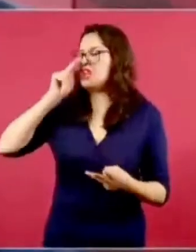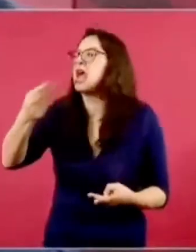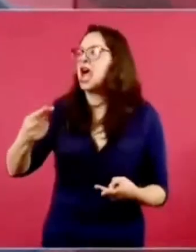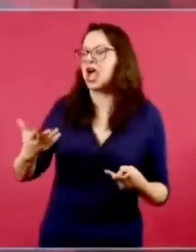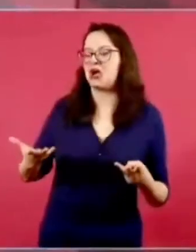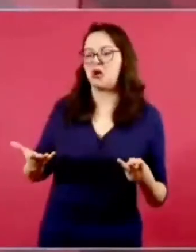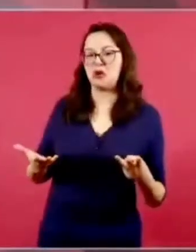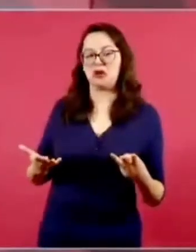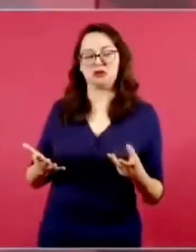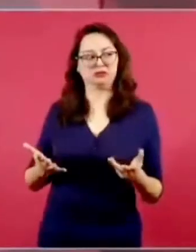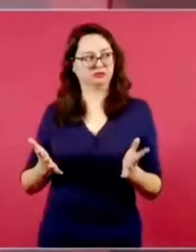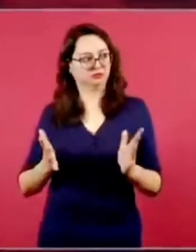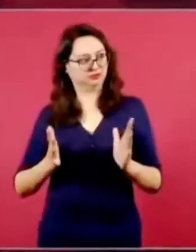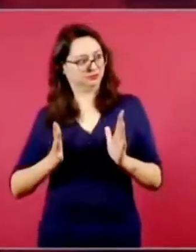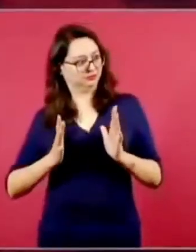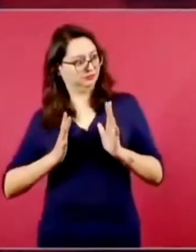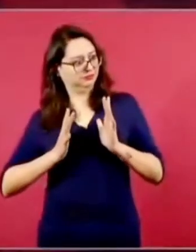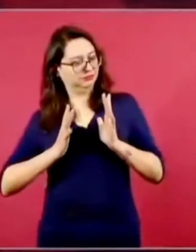Bueno, eso